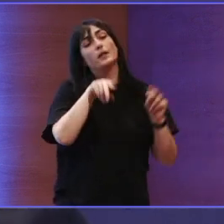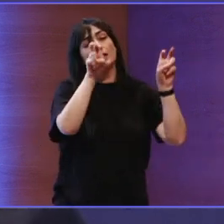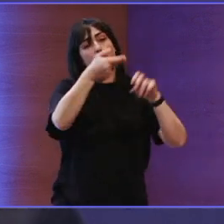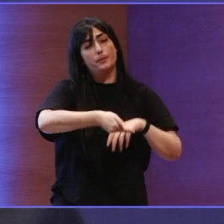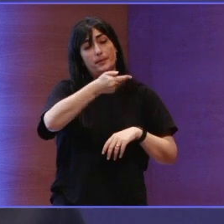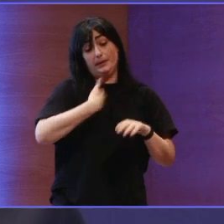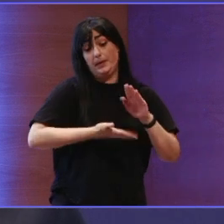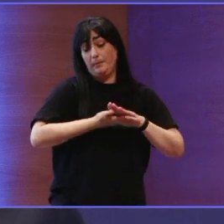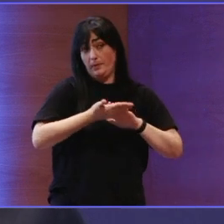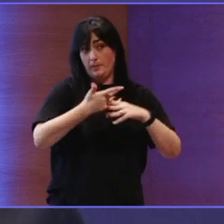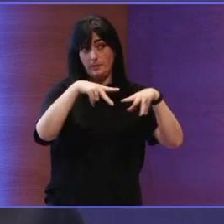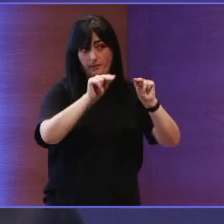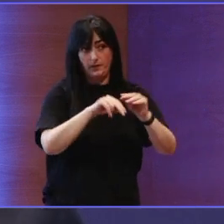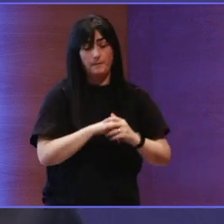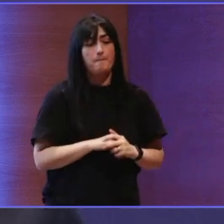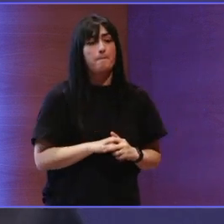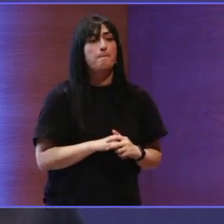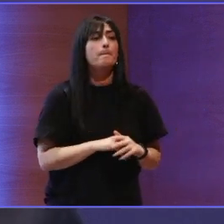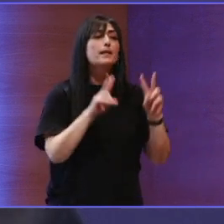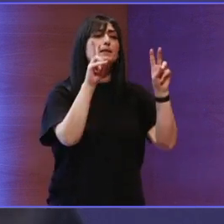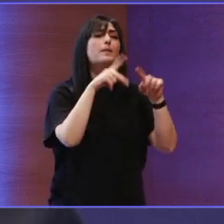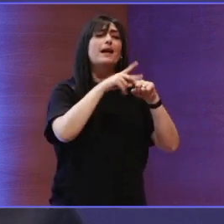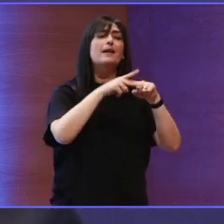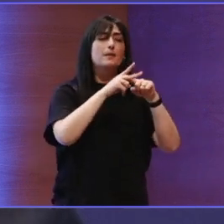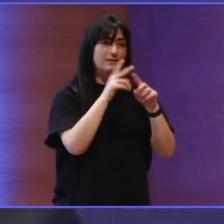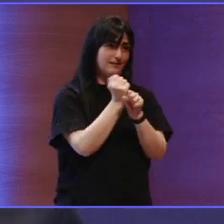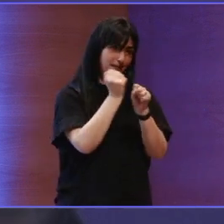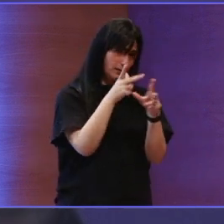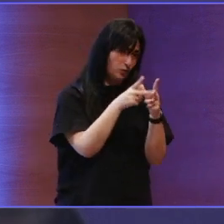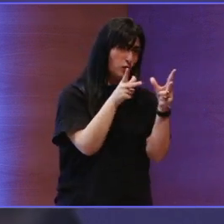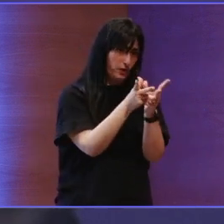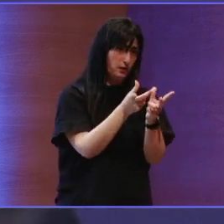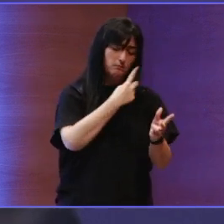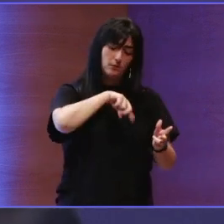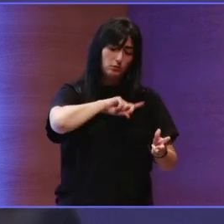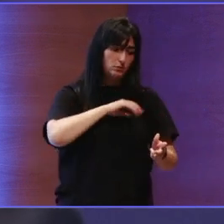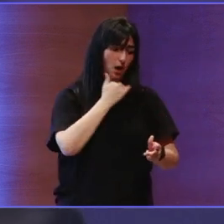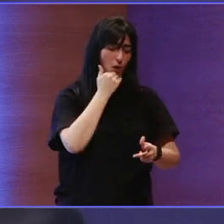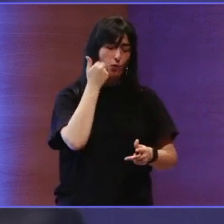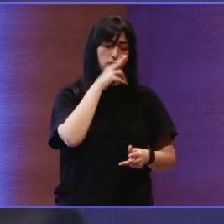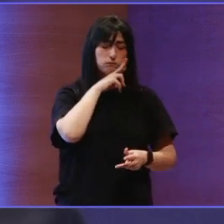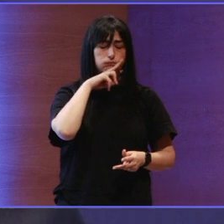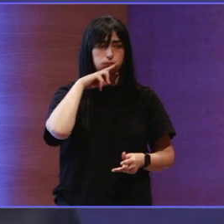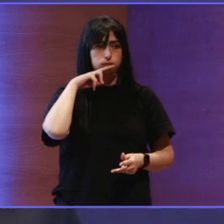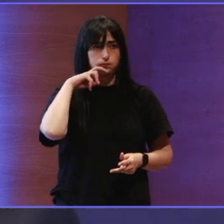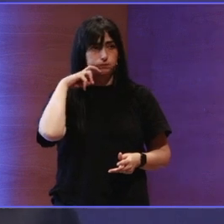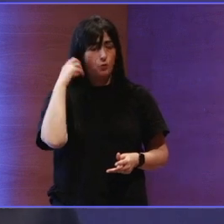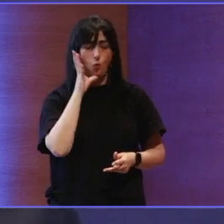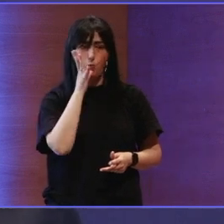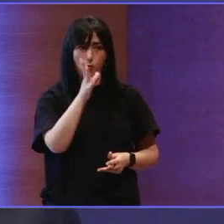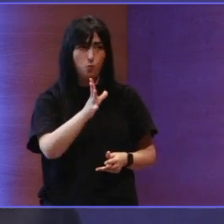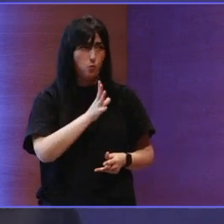acabar es los instrumentos de trabajo social para nosotros han sido el gran hallazgo